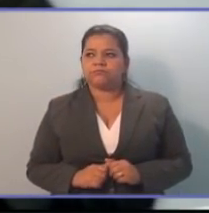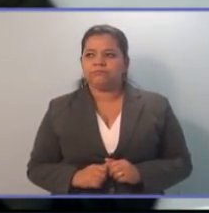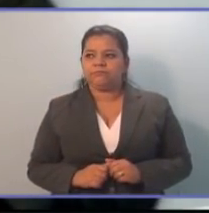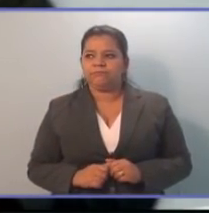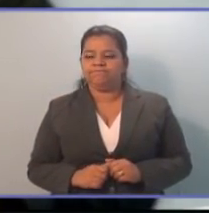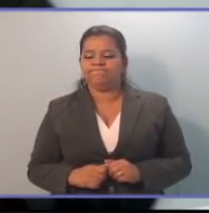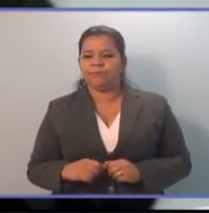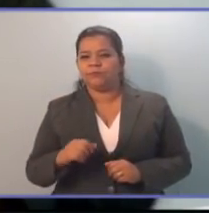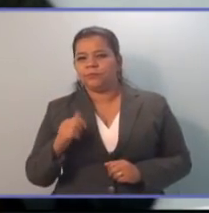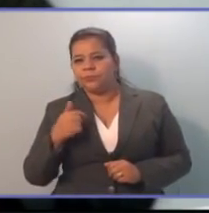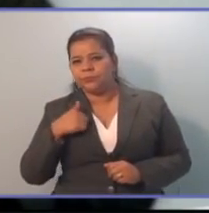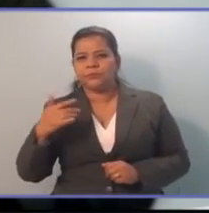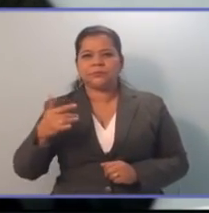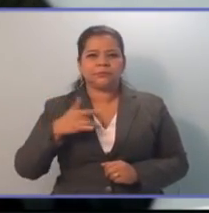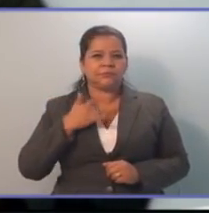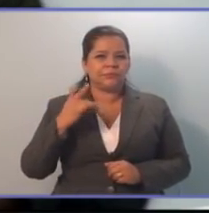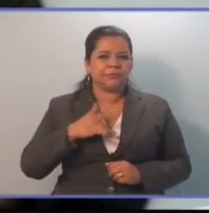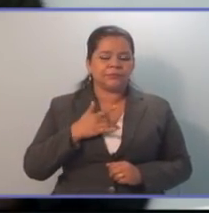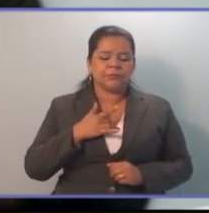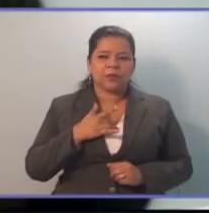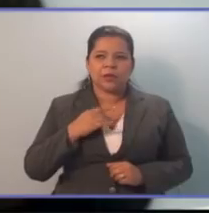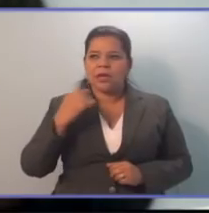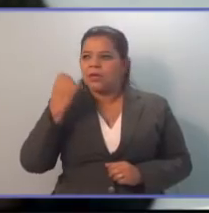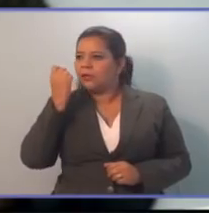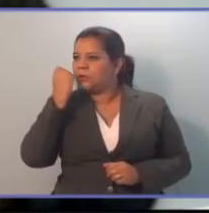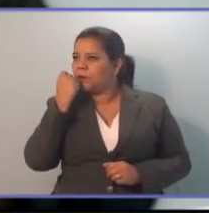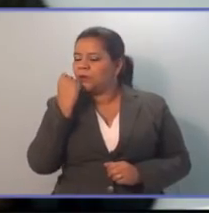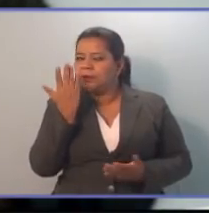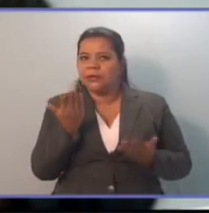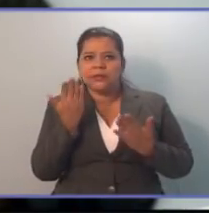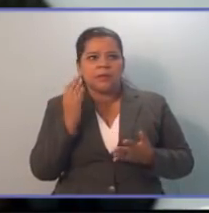comprensión hacia